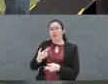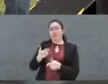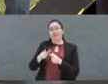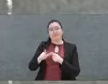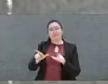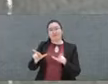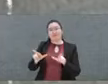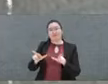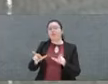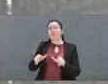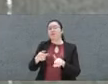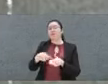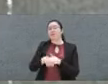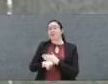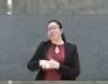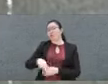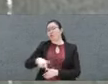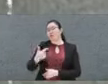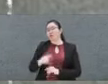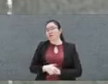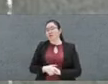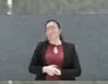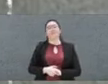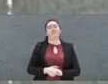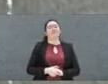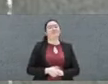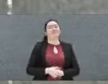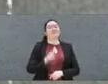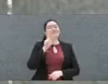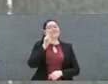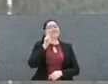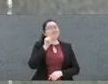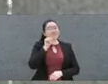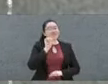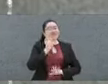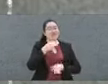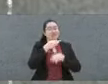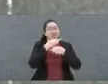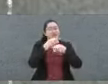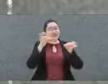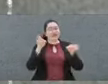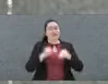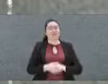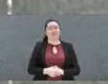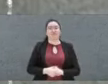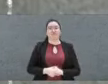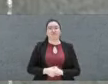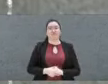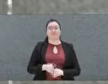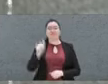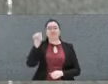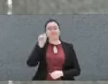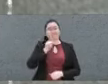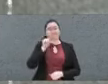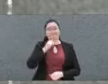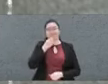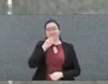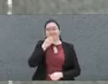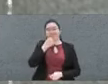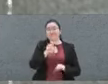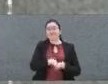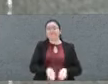12. ¿Qué nos puede comentar, doctor? Vamos a dar mañana alguna información sobre esto. Como lo he dicho siempre, y es